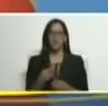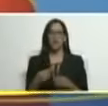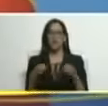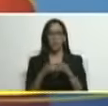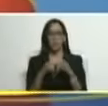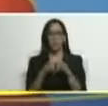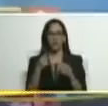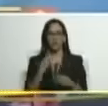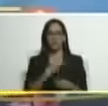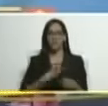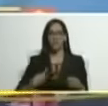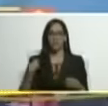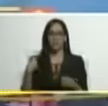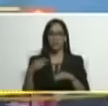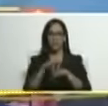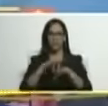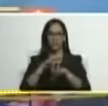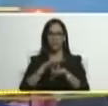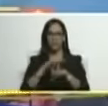ministro,